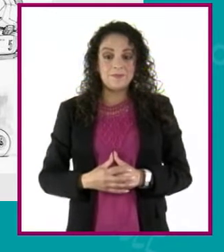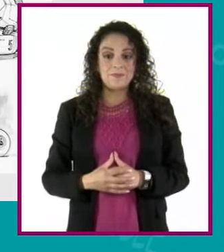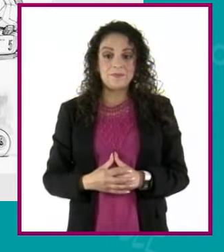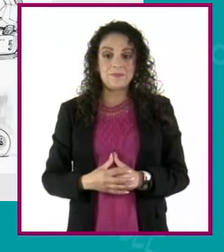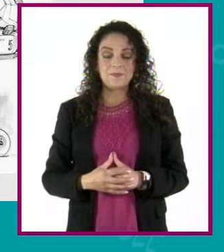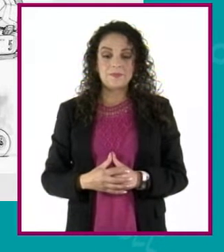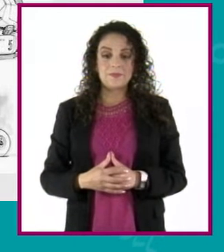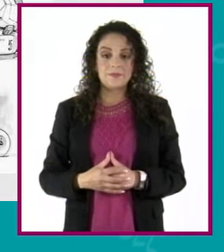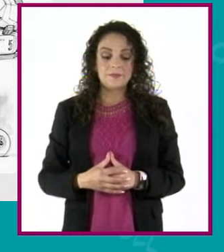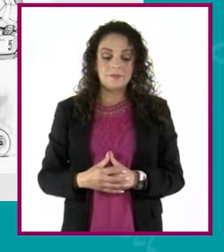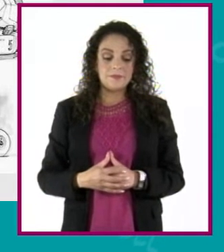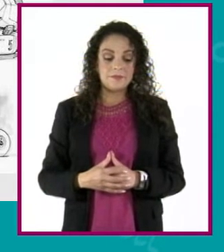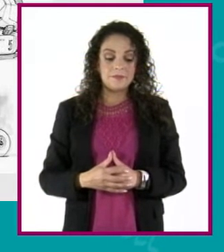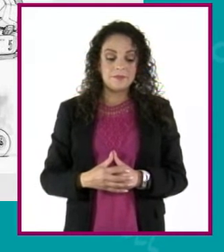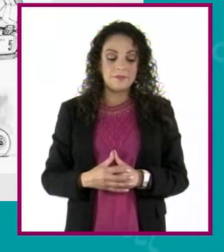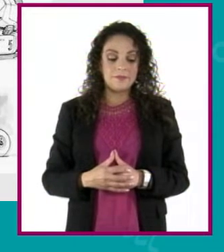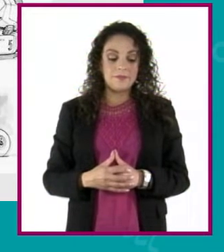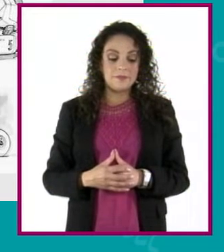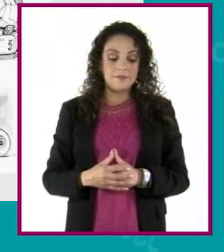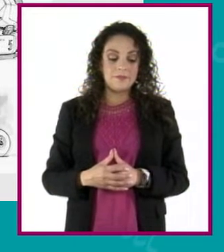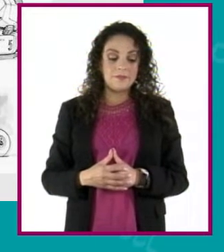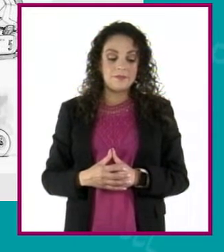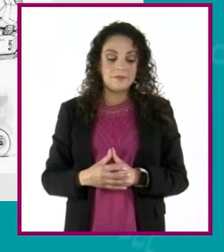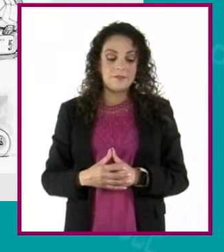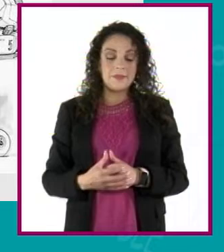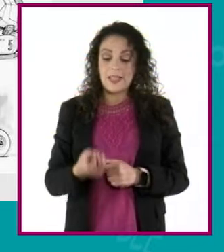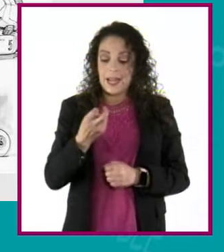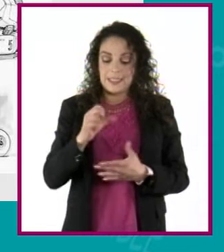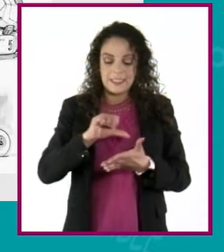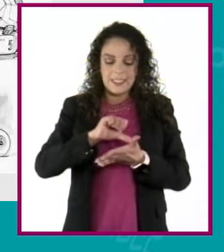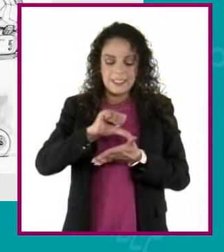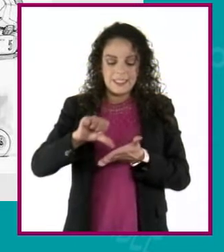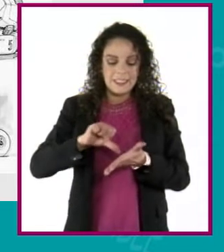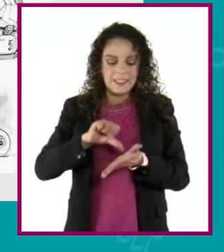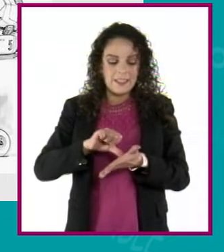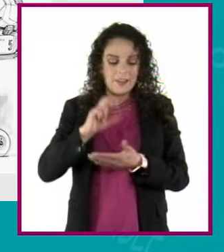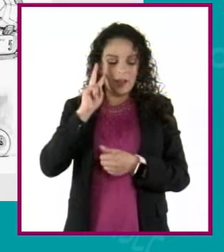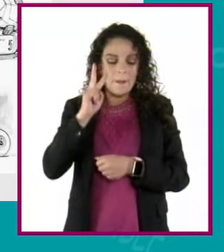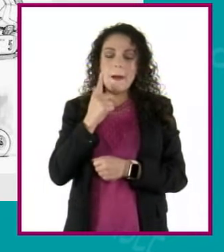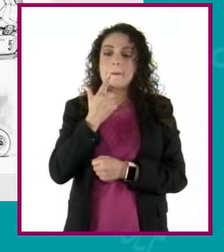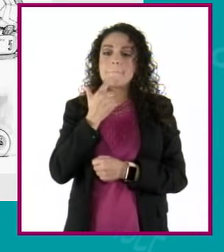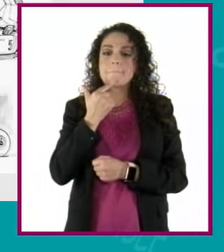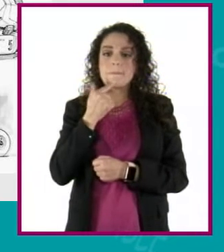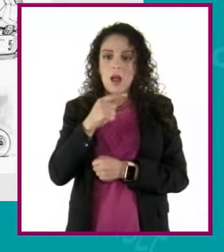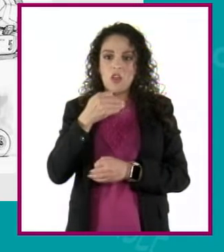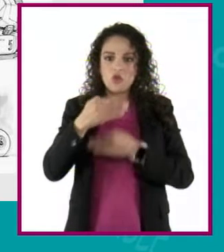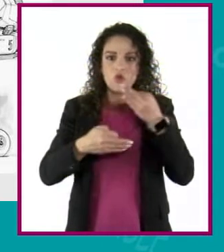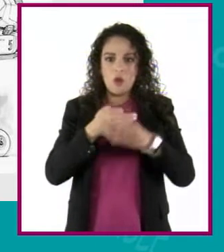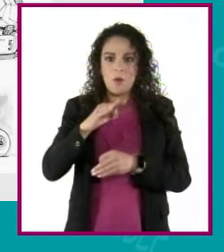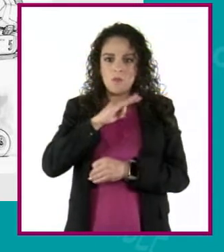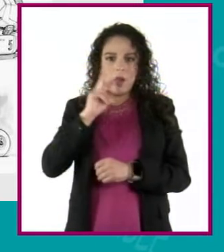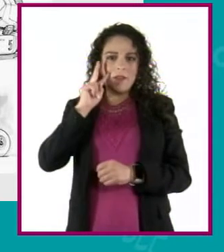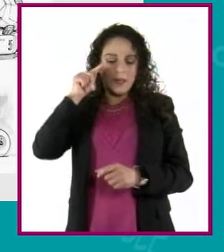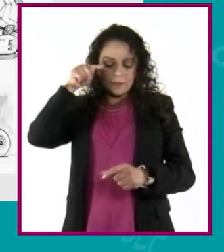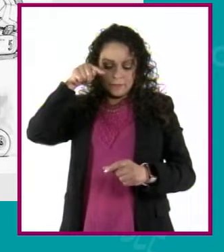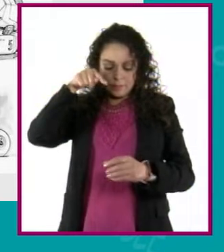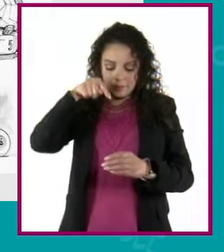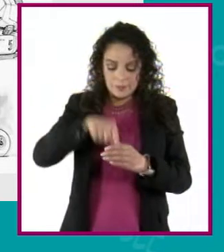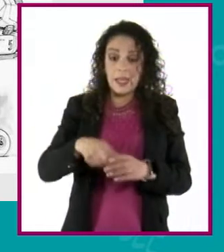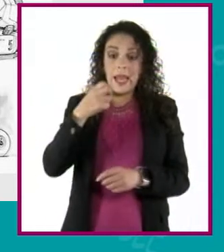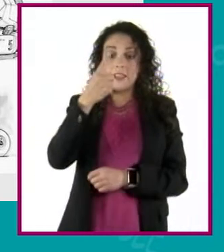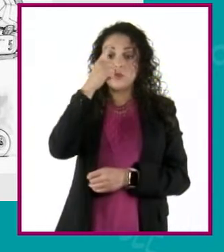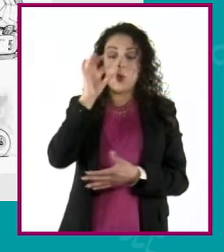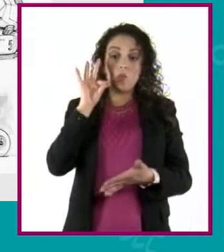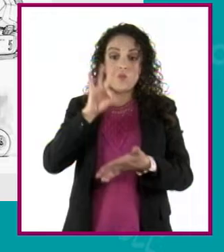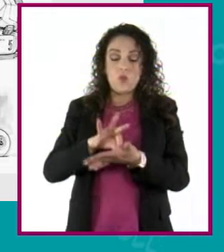Entonces, lo podemos ver por acá. Este sería como el centro y como que todas las cosas se dirigen allí. Este sería un punto de fuga. Aquí vemos